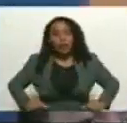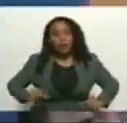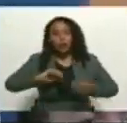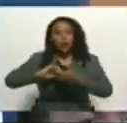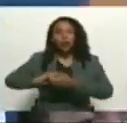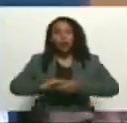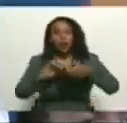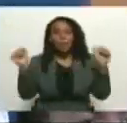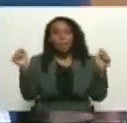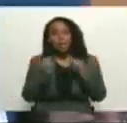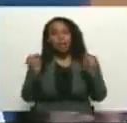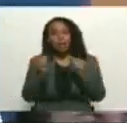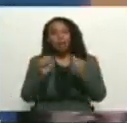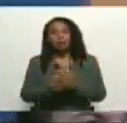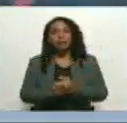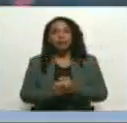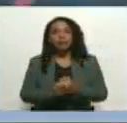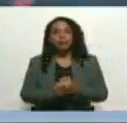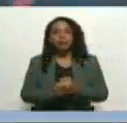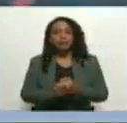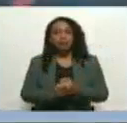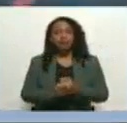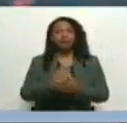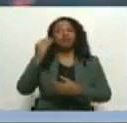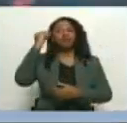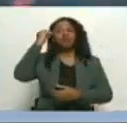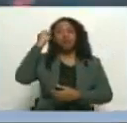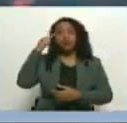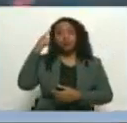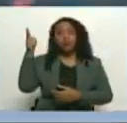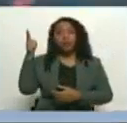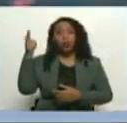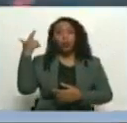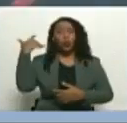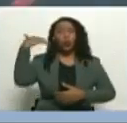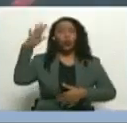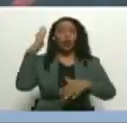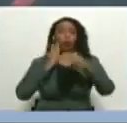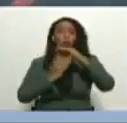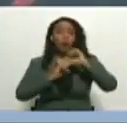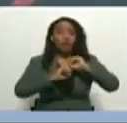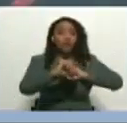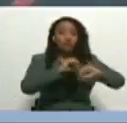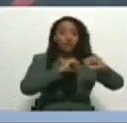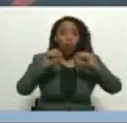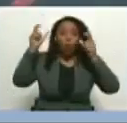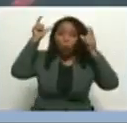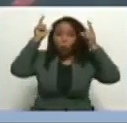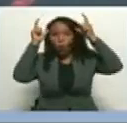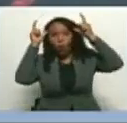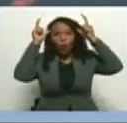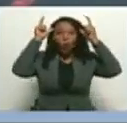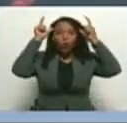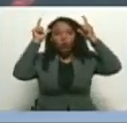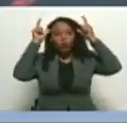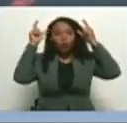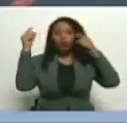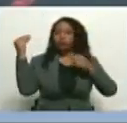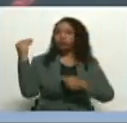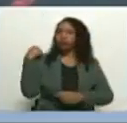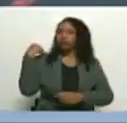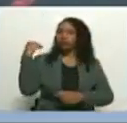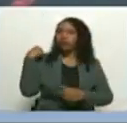Mérida, en el estado... Imagínate, o sea, que ha migrado, ¿ah? Se ha movido. Sí, la importancia... Por el occidente del país me dice